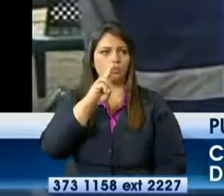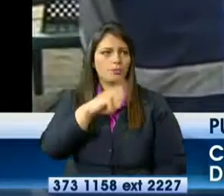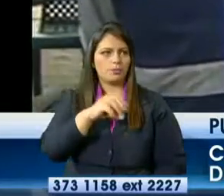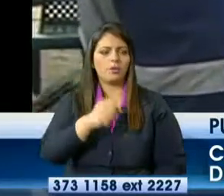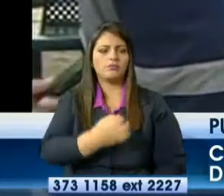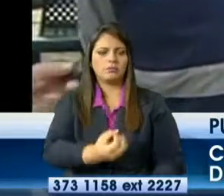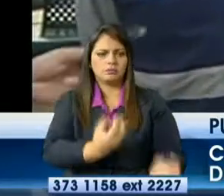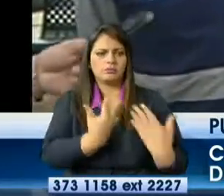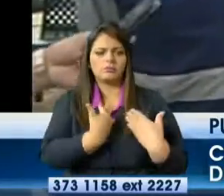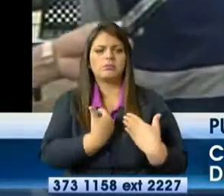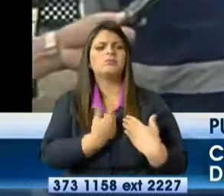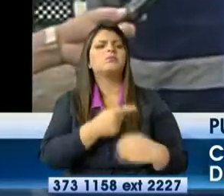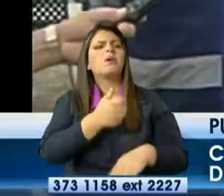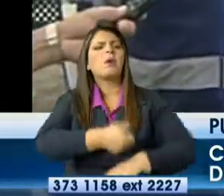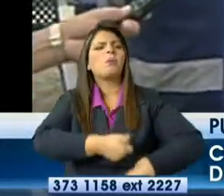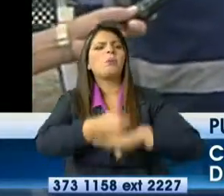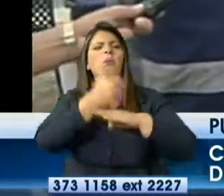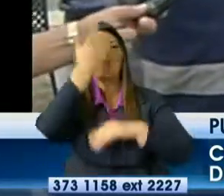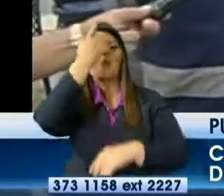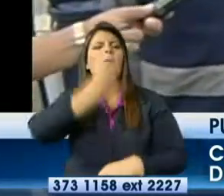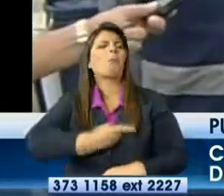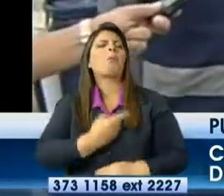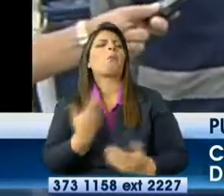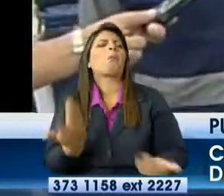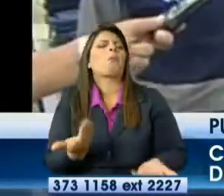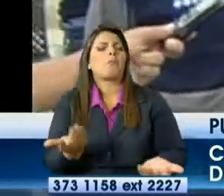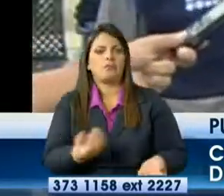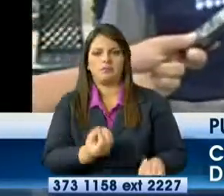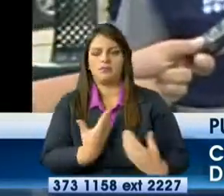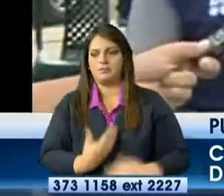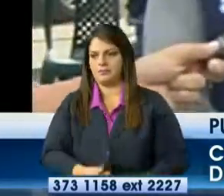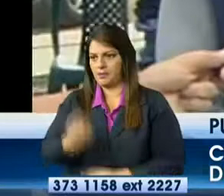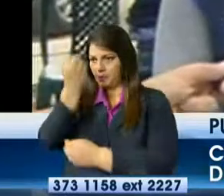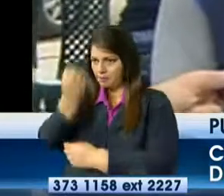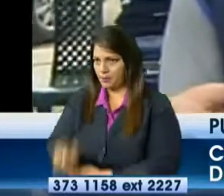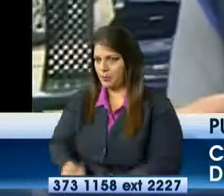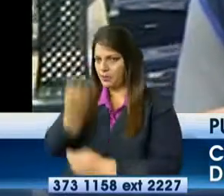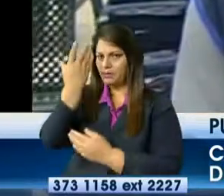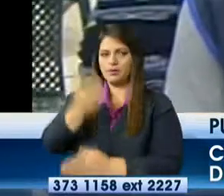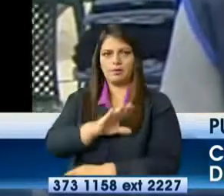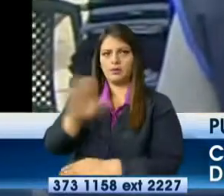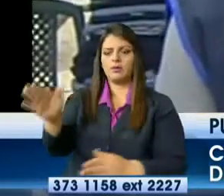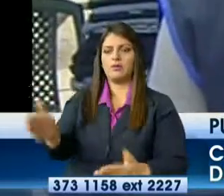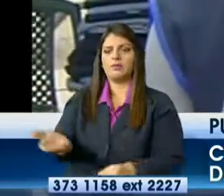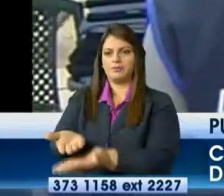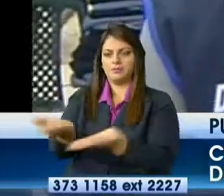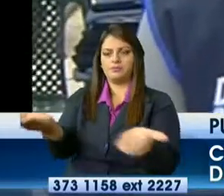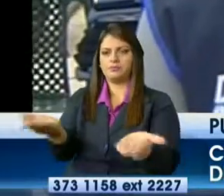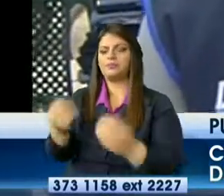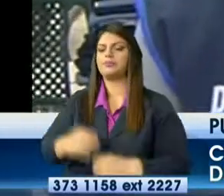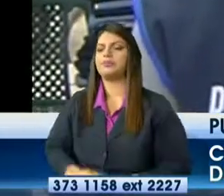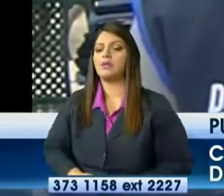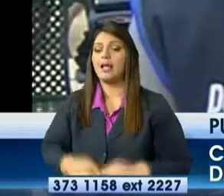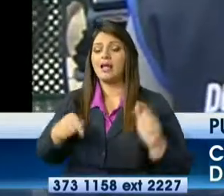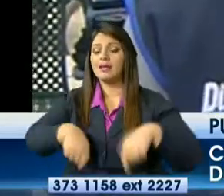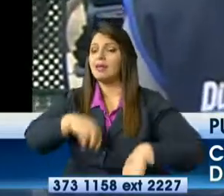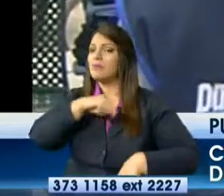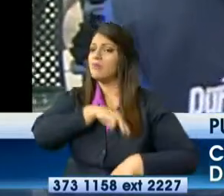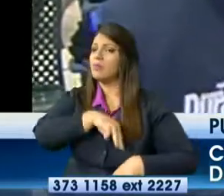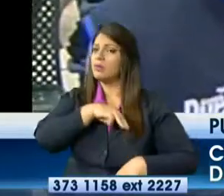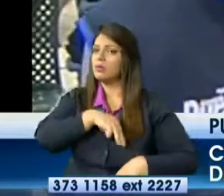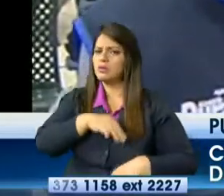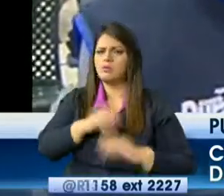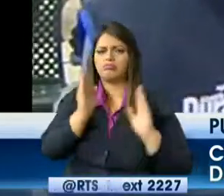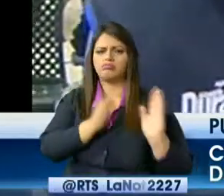espacio. Buenos días, Enrique. Buenos días, señores televidentes. Buenos días, Hugo. Bueno, nosotros acá en el municipio, atendiendo el plan de